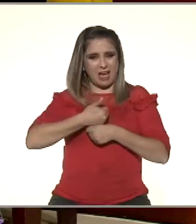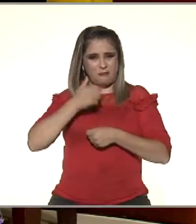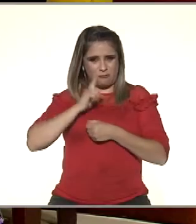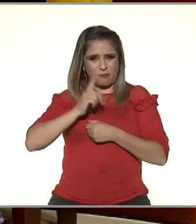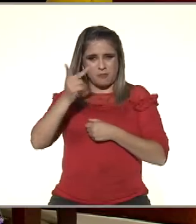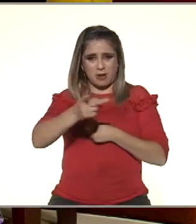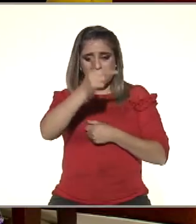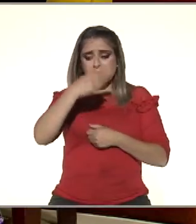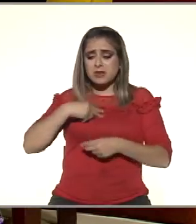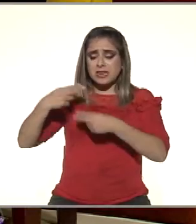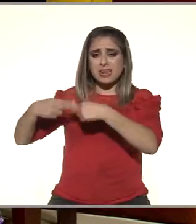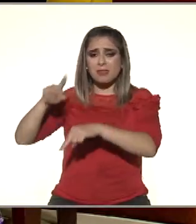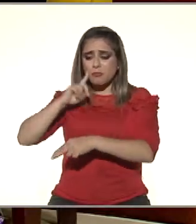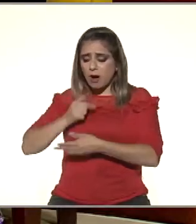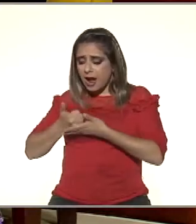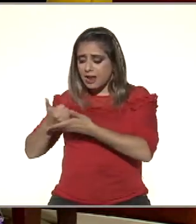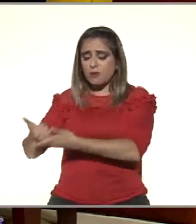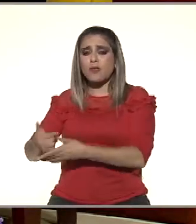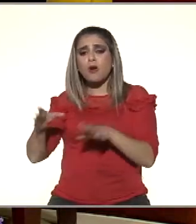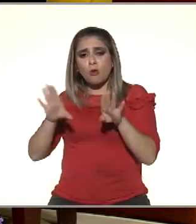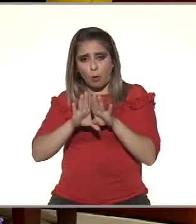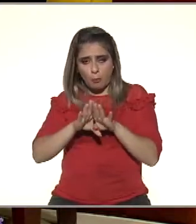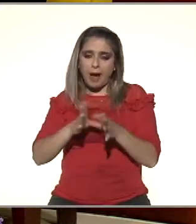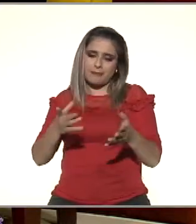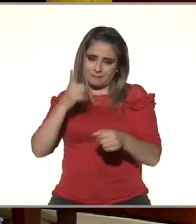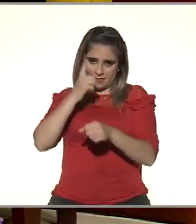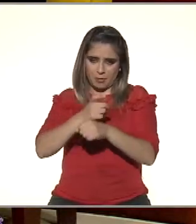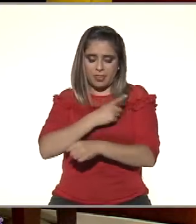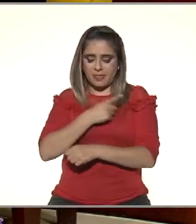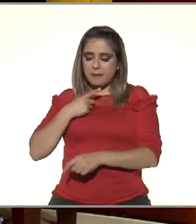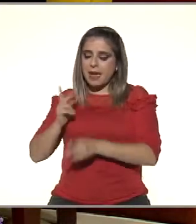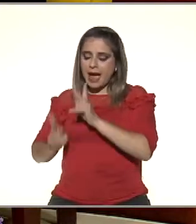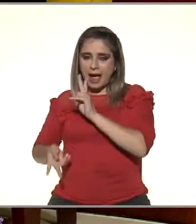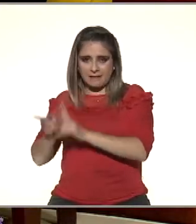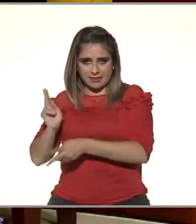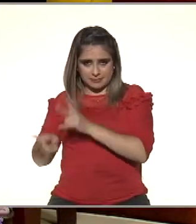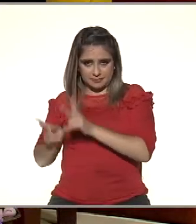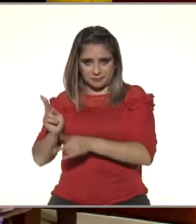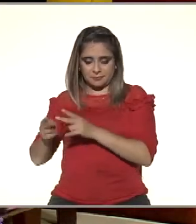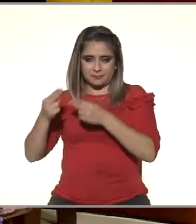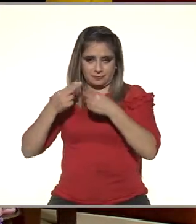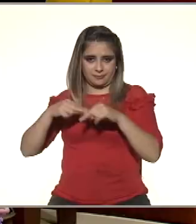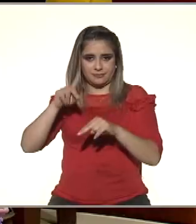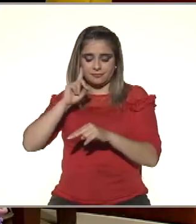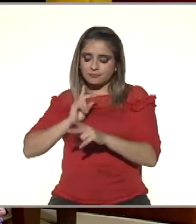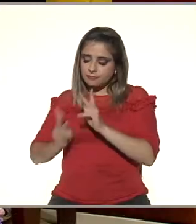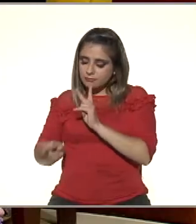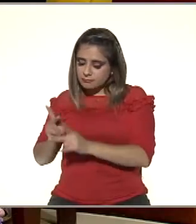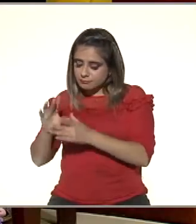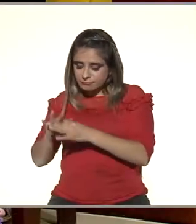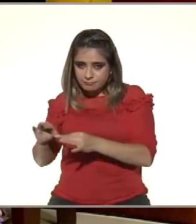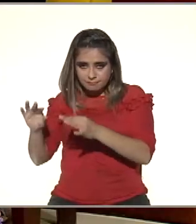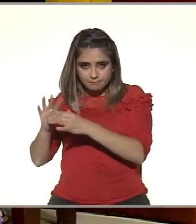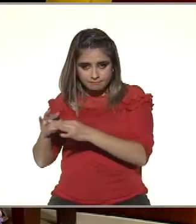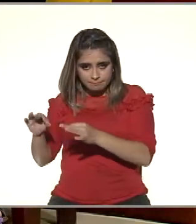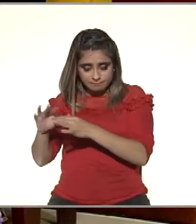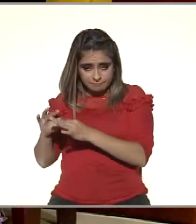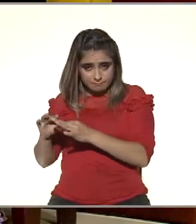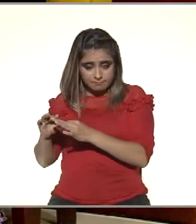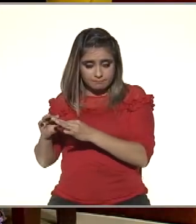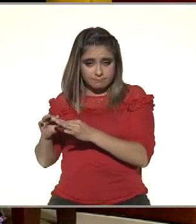que tendría que hablar, bueno, evidentemente con su nieto, ¿es nieto o nieta? Es su nieta. Con su nieta y, por